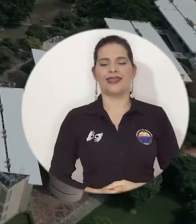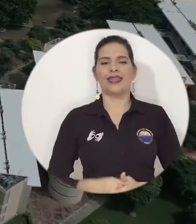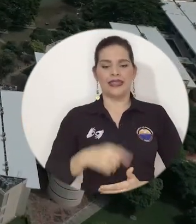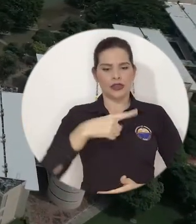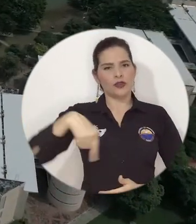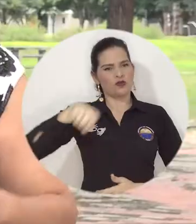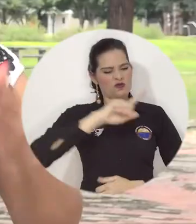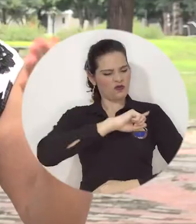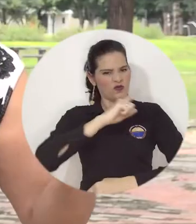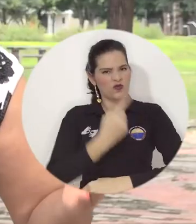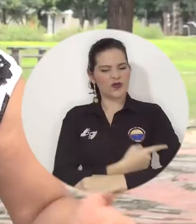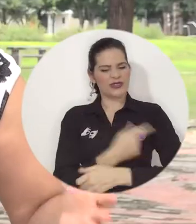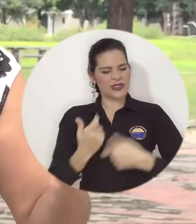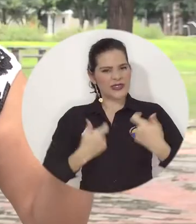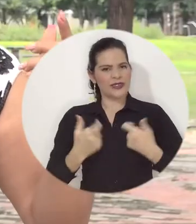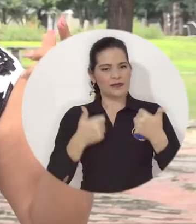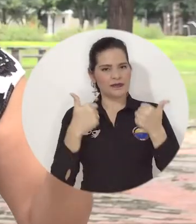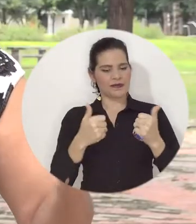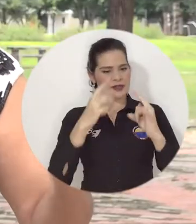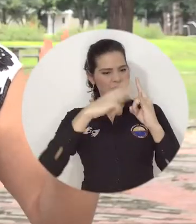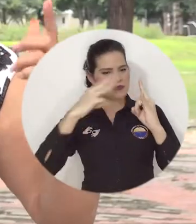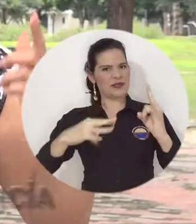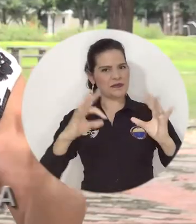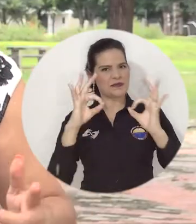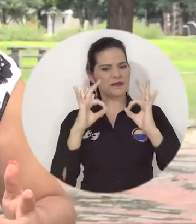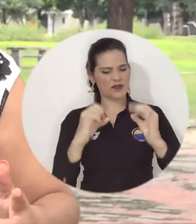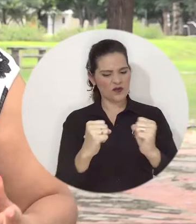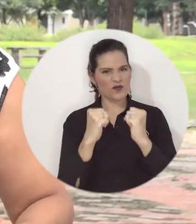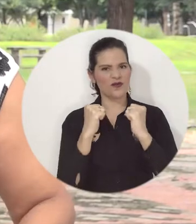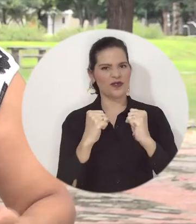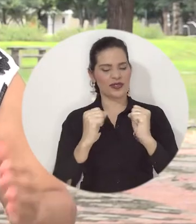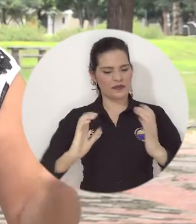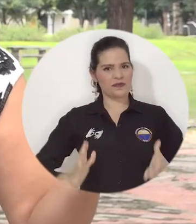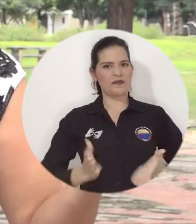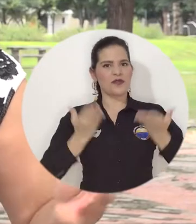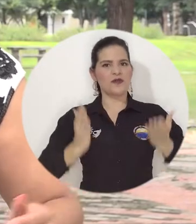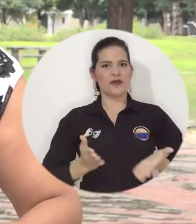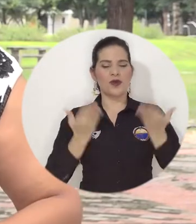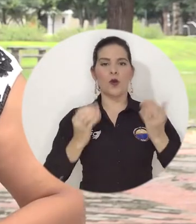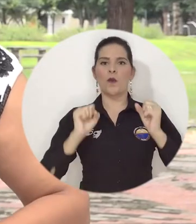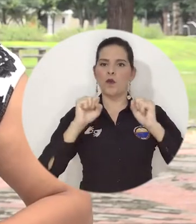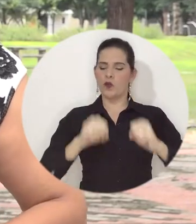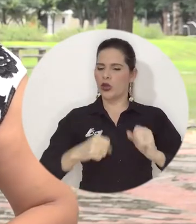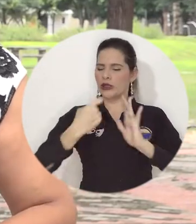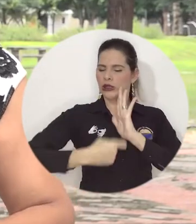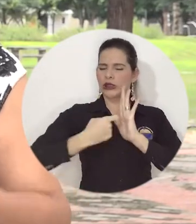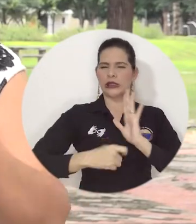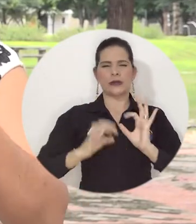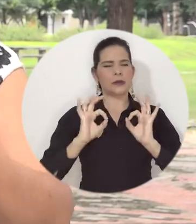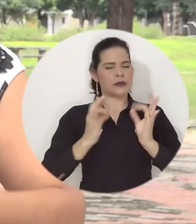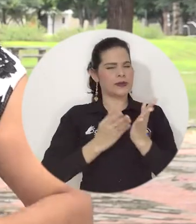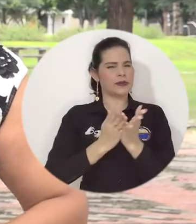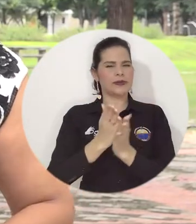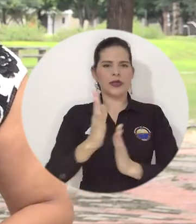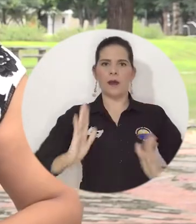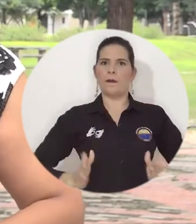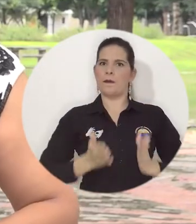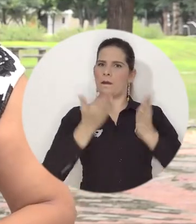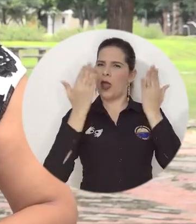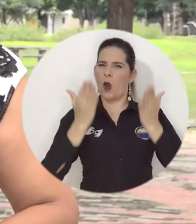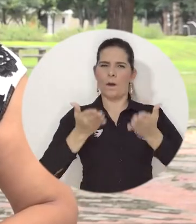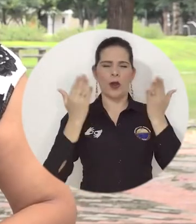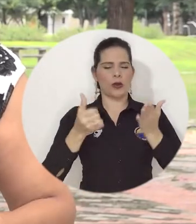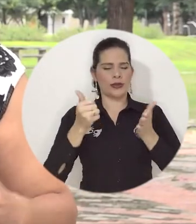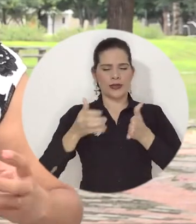mater. Para seguir fortaleciéndonos como universidad de forma tal que nos permita siempre estar en un